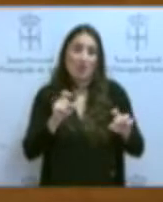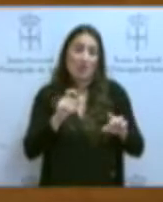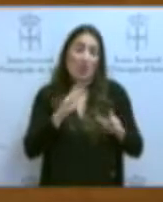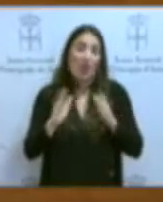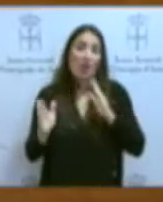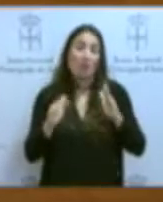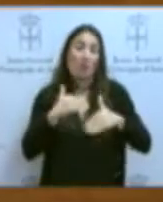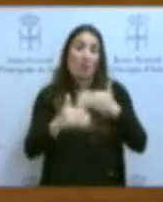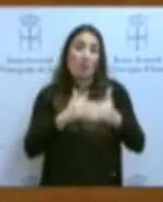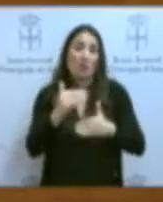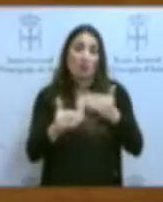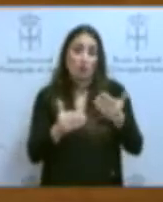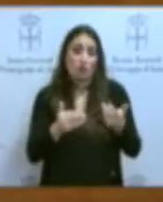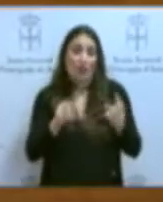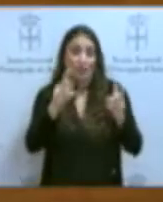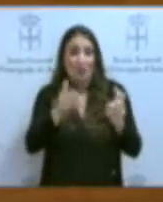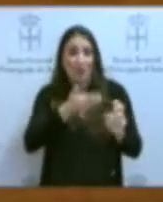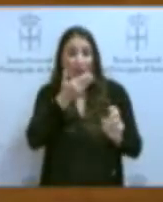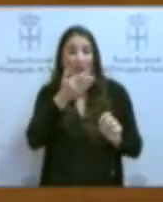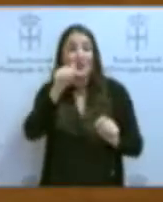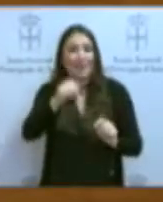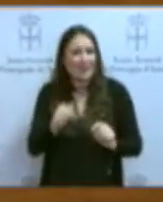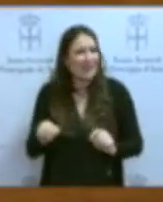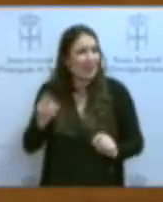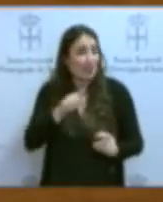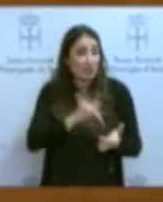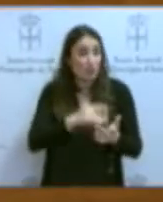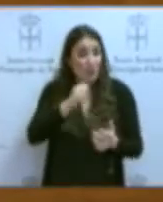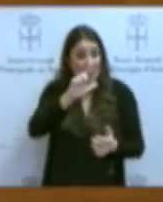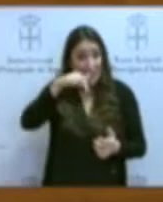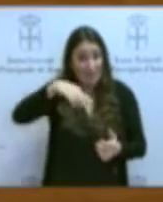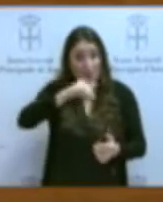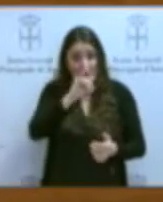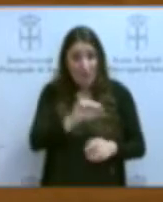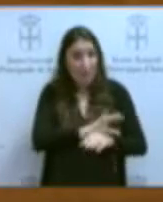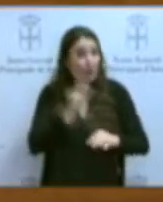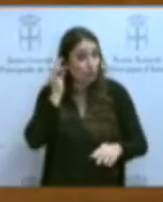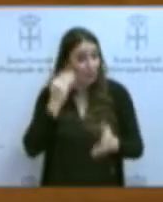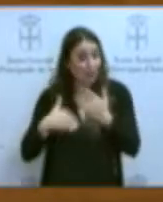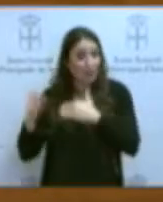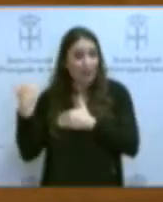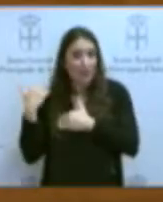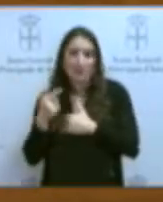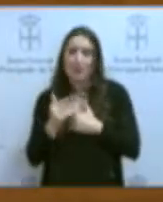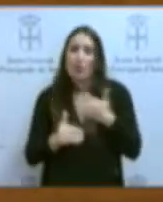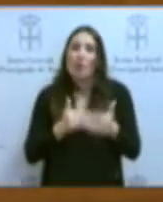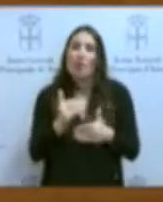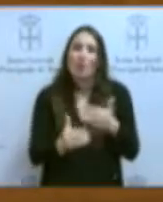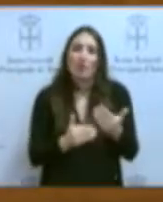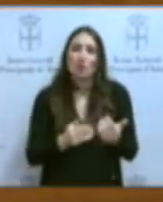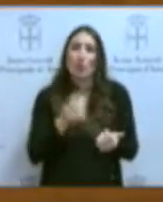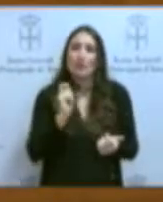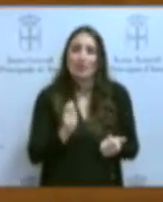nuestro grupo parlamentario se cansó de repetir en esta Cámara cuando Belén Fernández era consejera, que son procesos periódicos